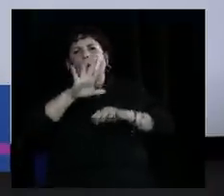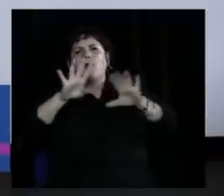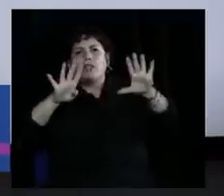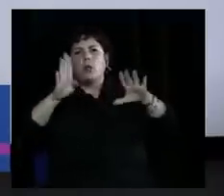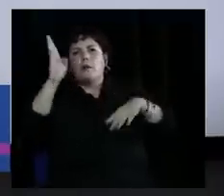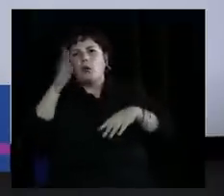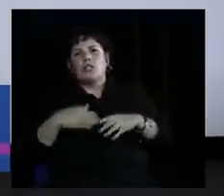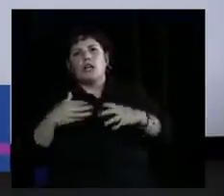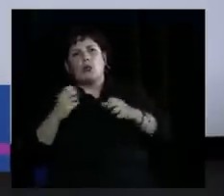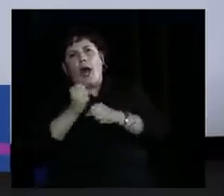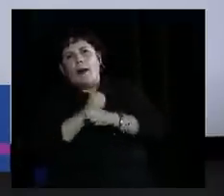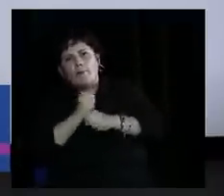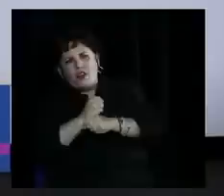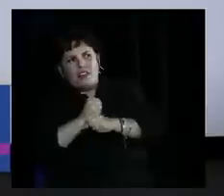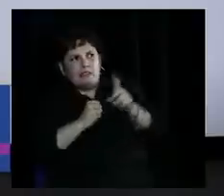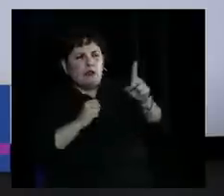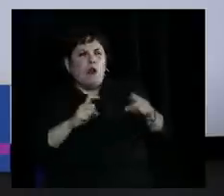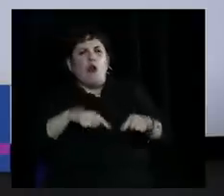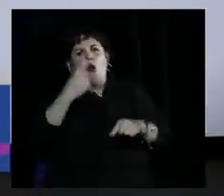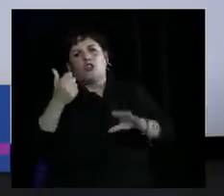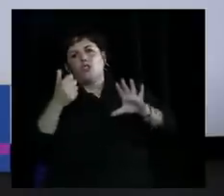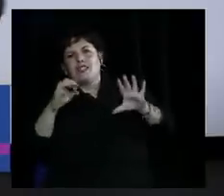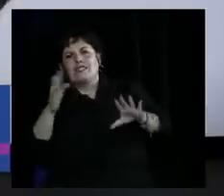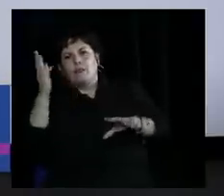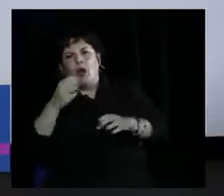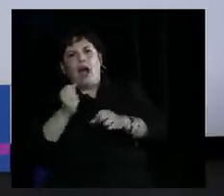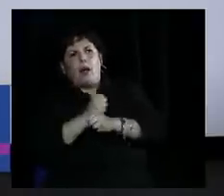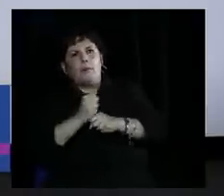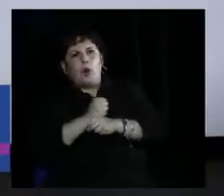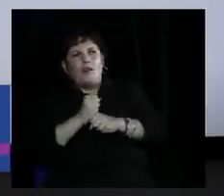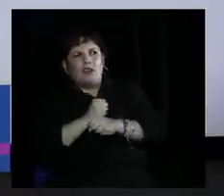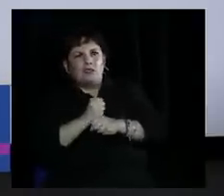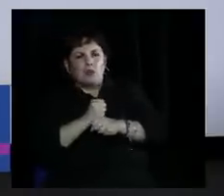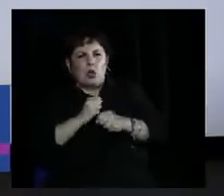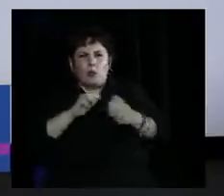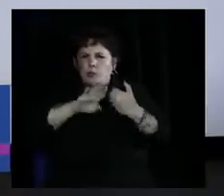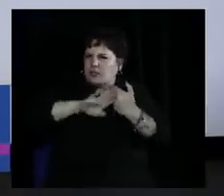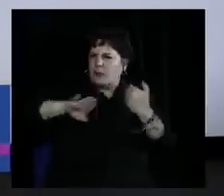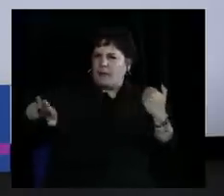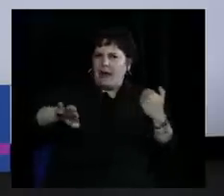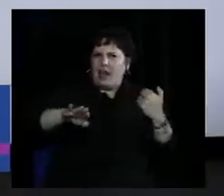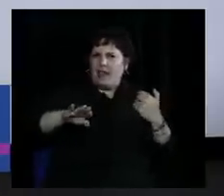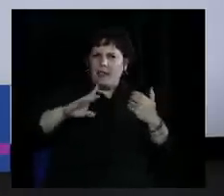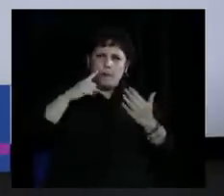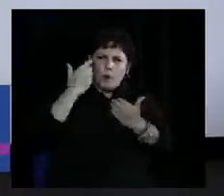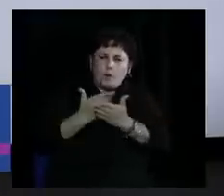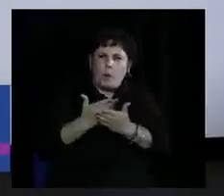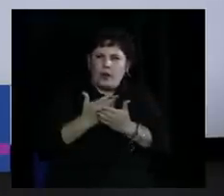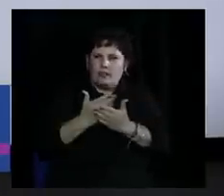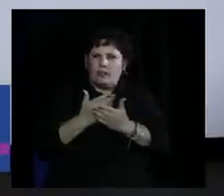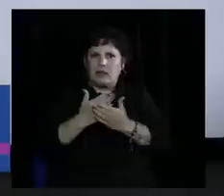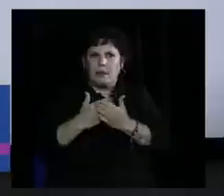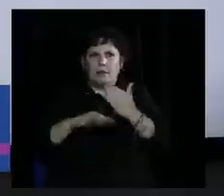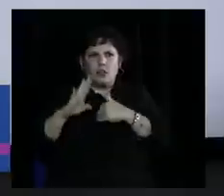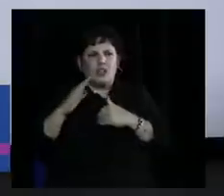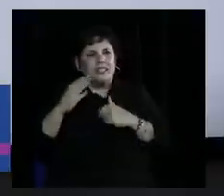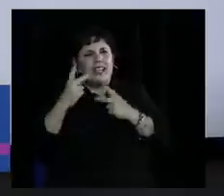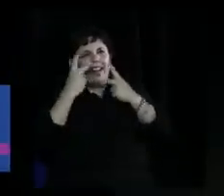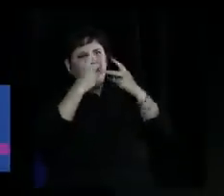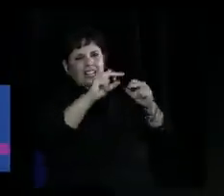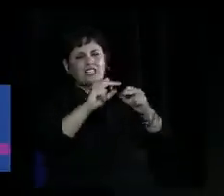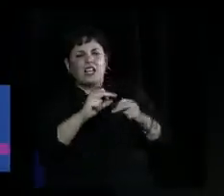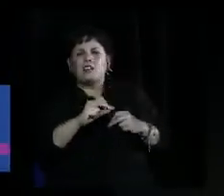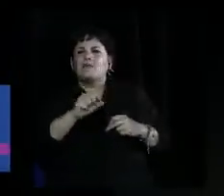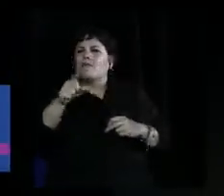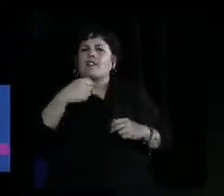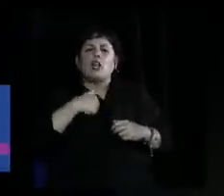de aprobación, otra le daba 60% de aprobación. Una aprobación que está como disociada de sus políticas principales, que tienen bastante rechazo, ¿no? Pero ¿sabes qué? Eso a mí no me